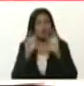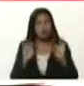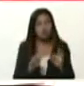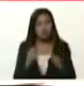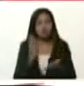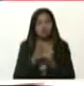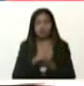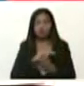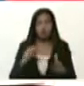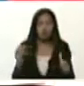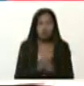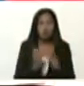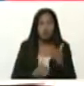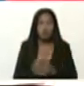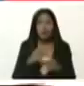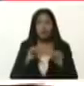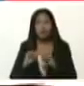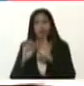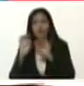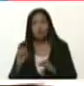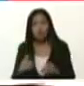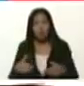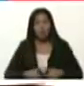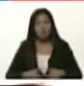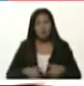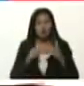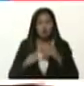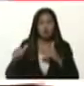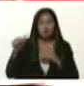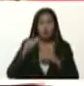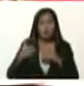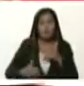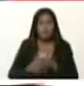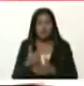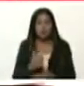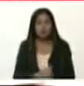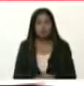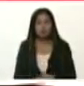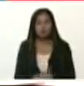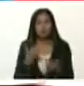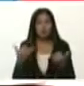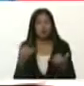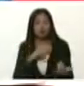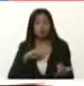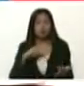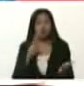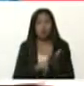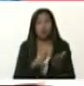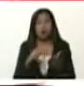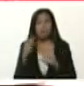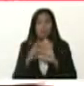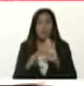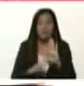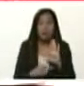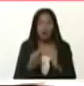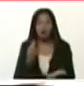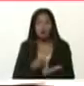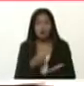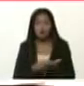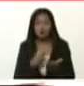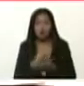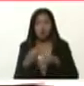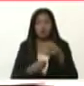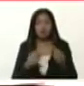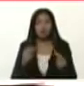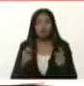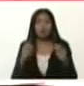que conseguir más recursos, siempre hay que hacer el esfuerzo superior. Ahora vamos a aprobar estos recursos para que se hagan